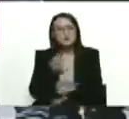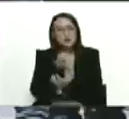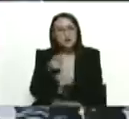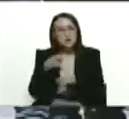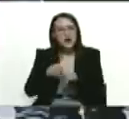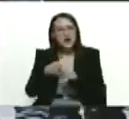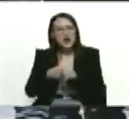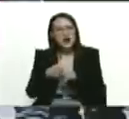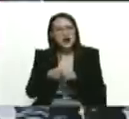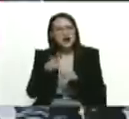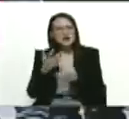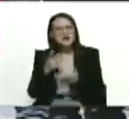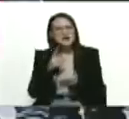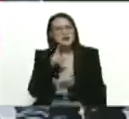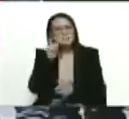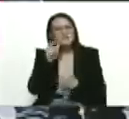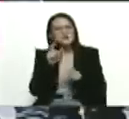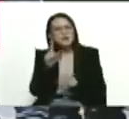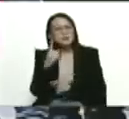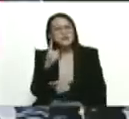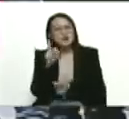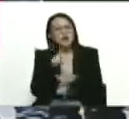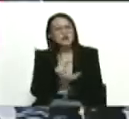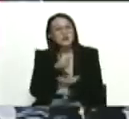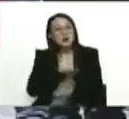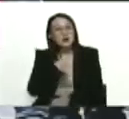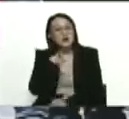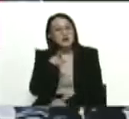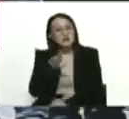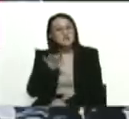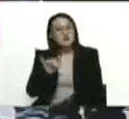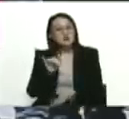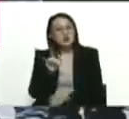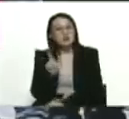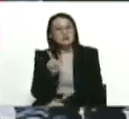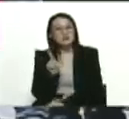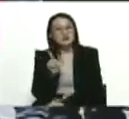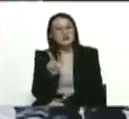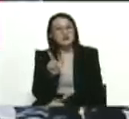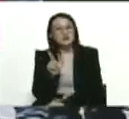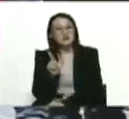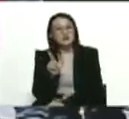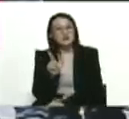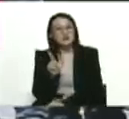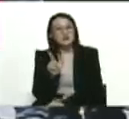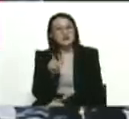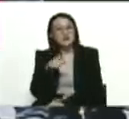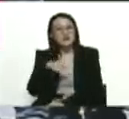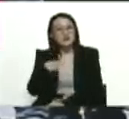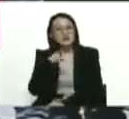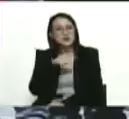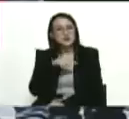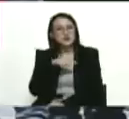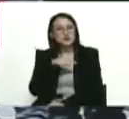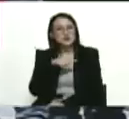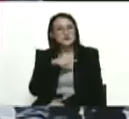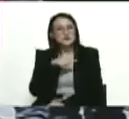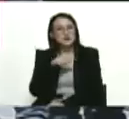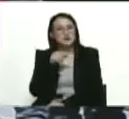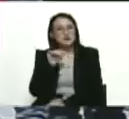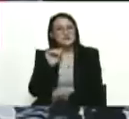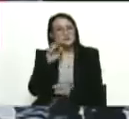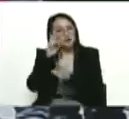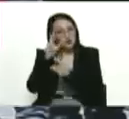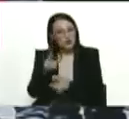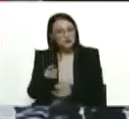¿Quiénes son los primeros que están allí? El Partido Socialista Unido de Venezuela, su dirigencia. A ustedes, hermanos y hermanas, ese